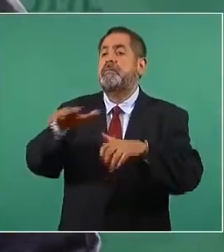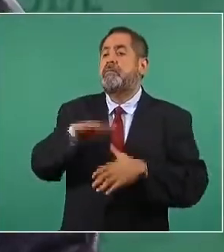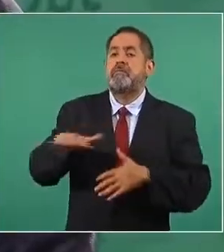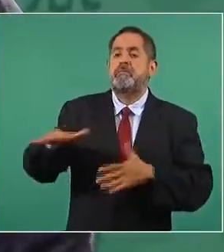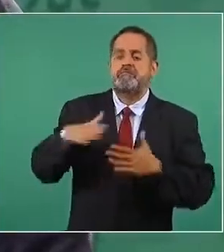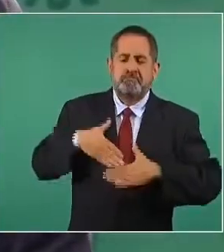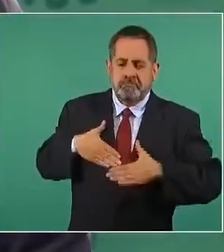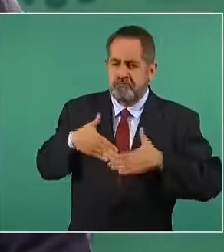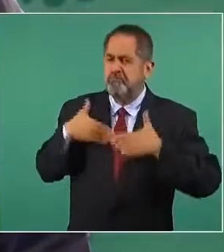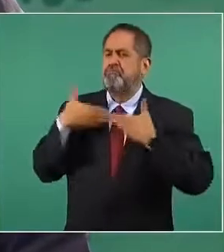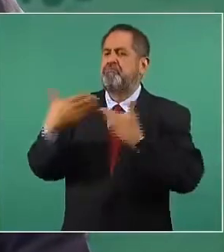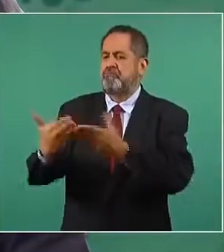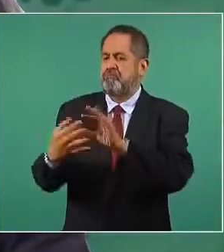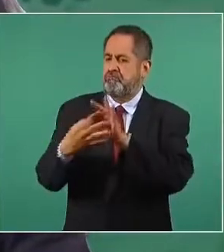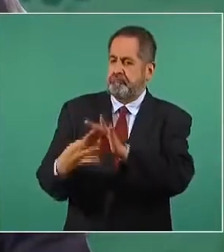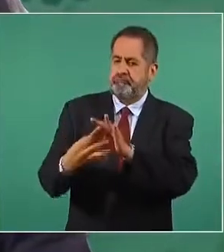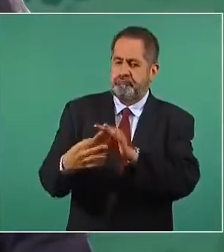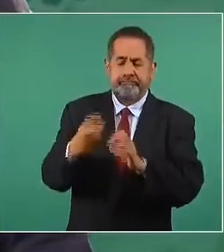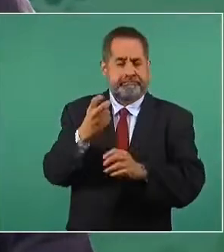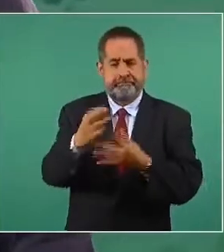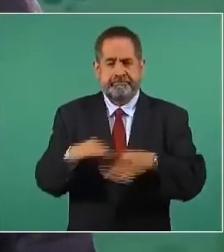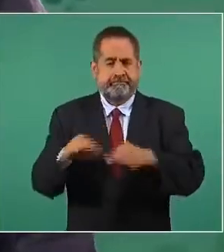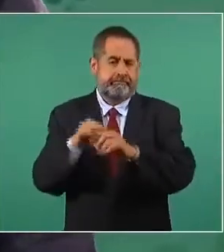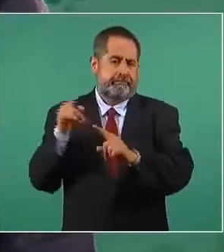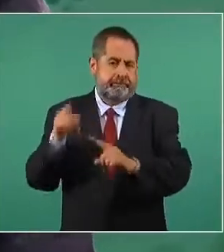en el pueblo,